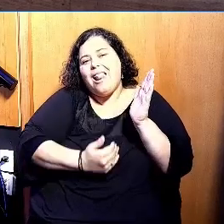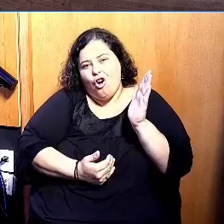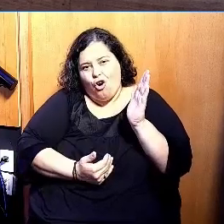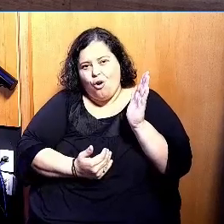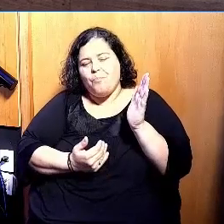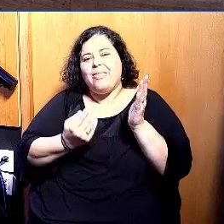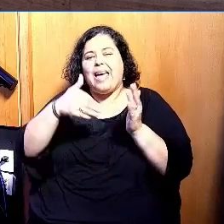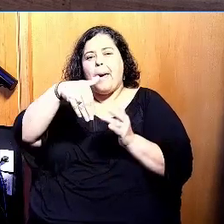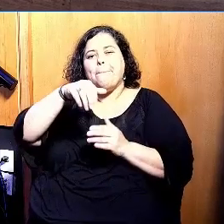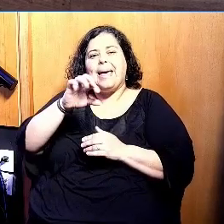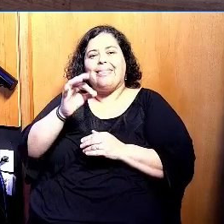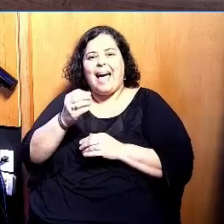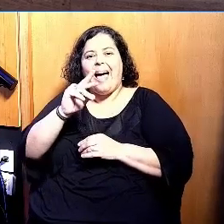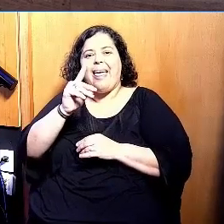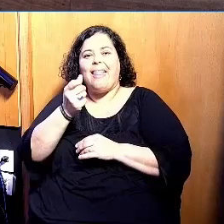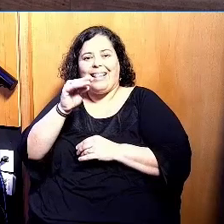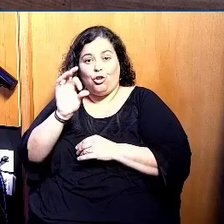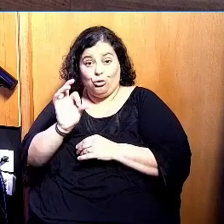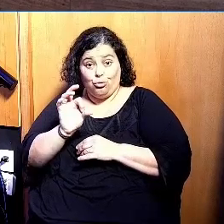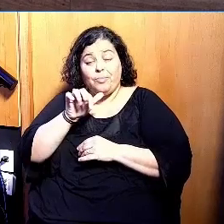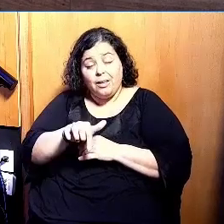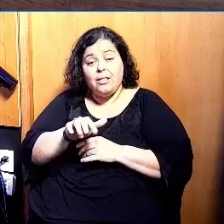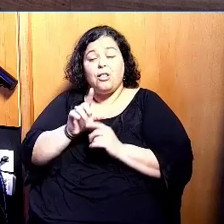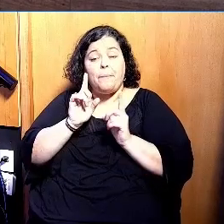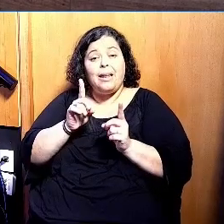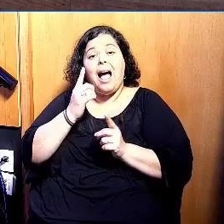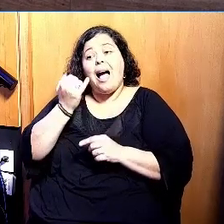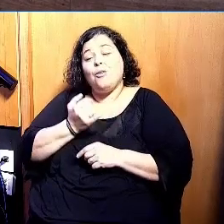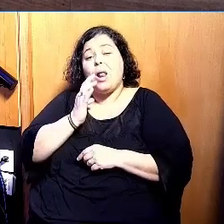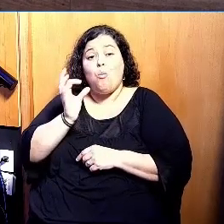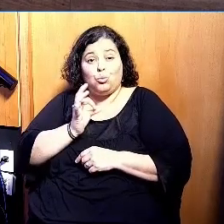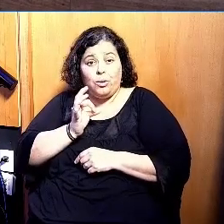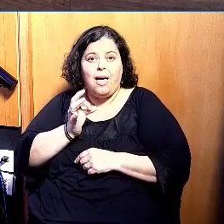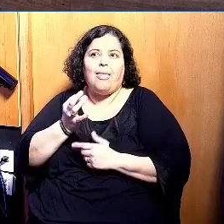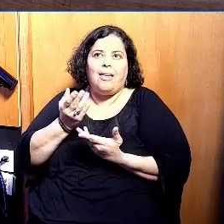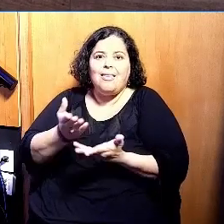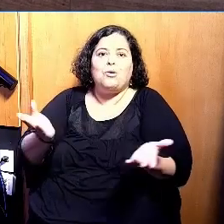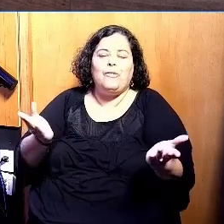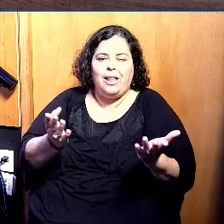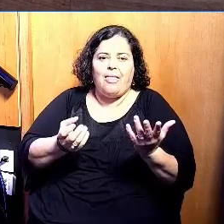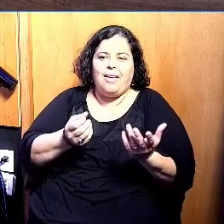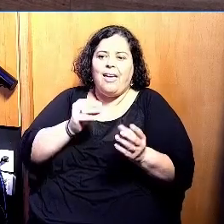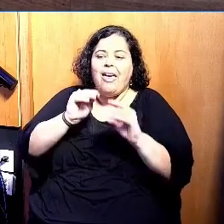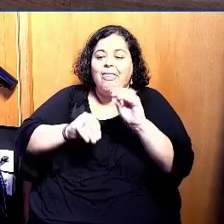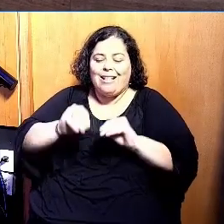los metadatos. Y obviamente una oportunidad es que tenemos disponibilidad de datos que todavía tenemos que explotar